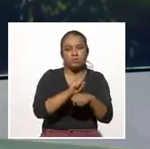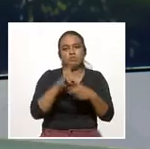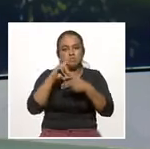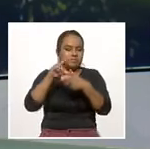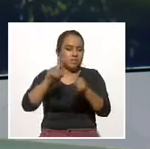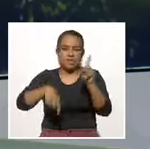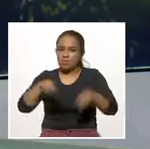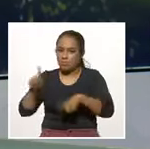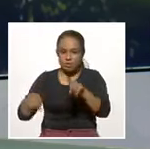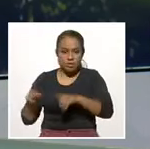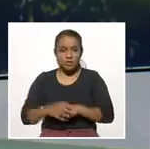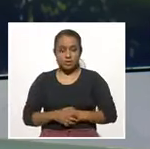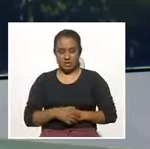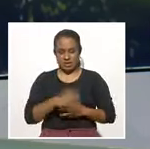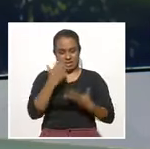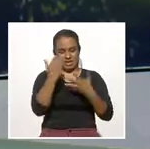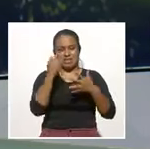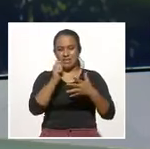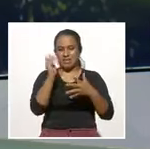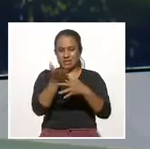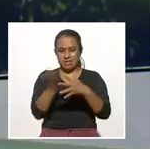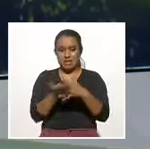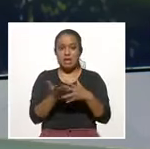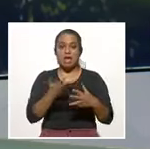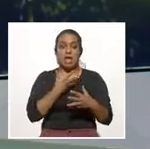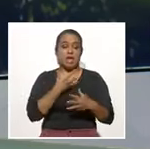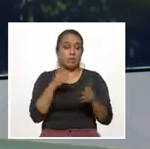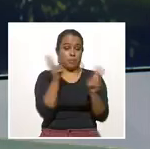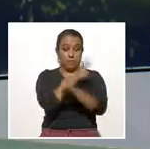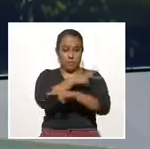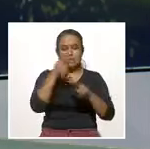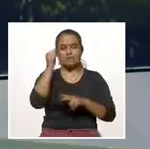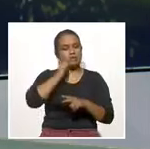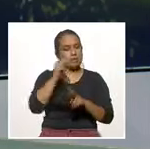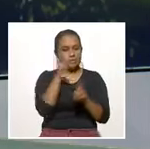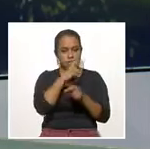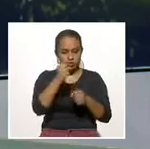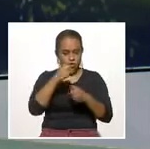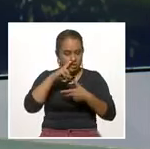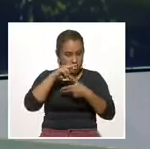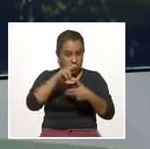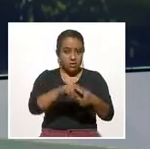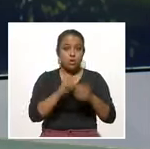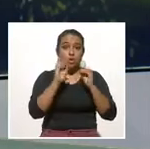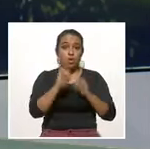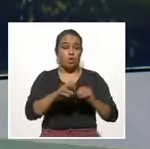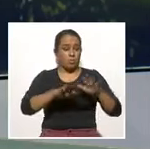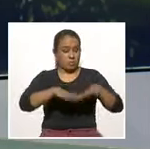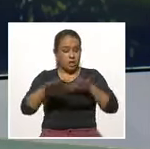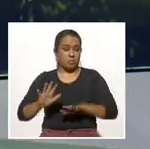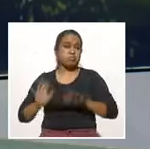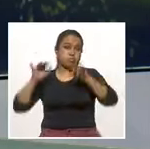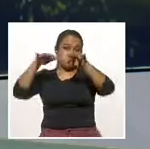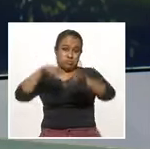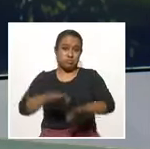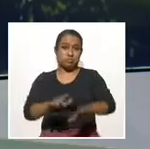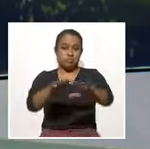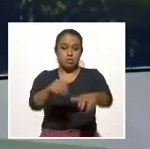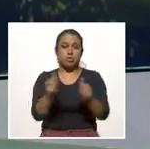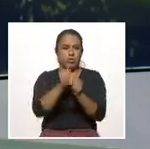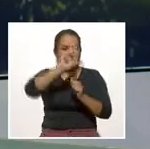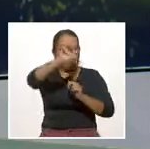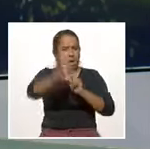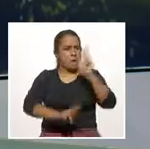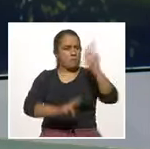de categorías va a impactar con vientos muy fuertes, con oleaje o con marea de tormenta también y con lluvia. Y la